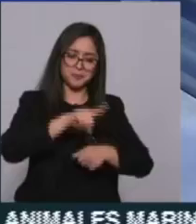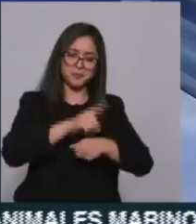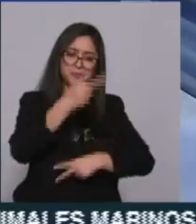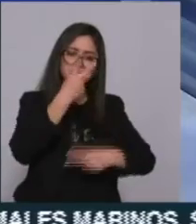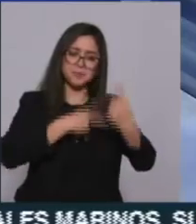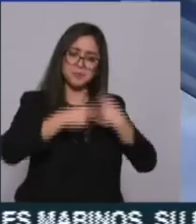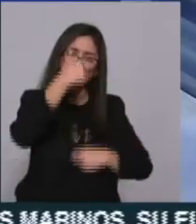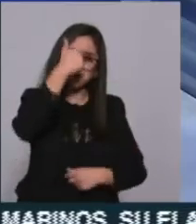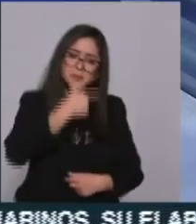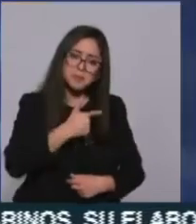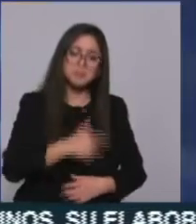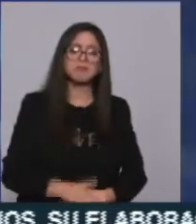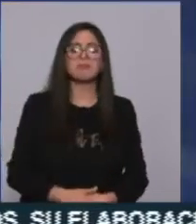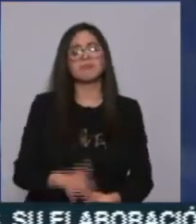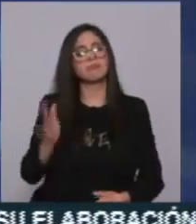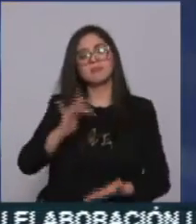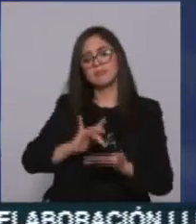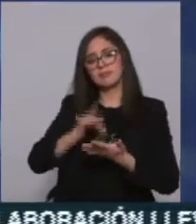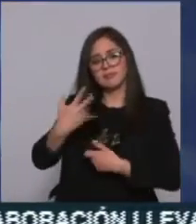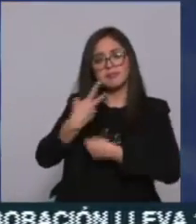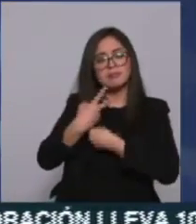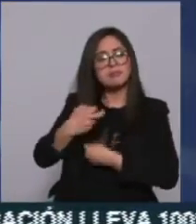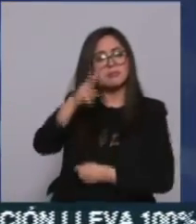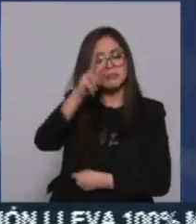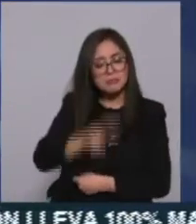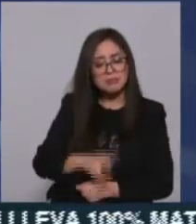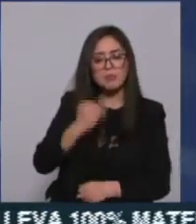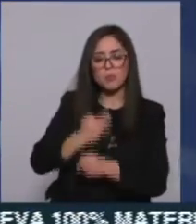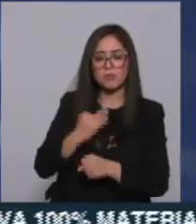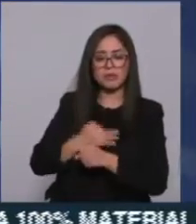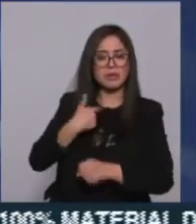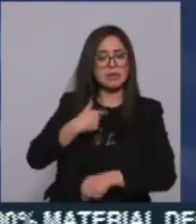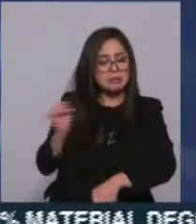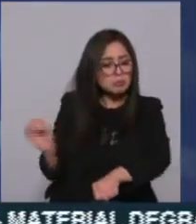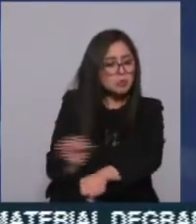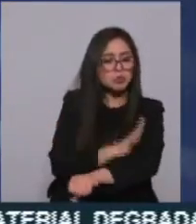emoción, pero así es este asunto de veras que indigna y hay que hablar de ello con emoción.